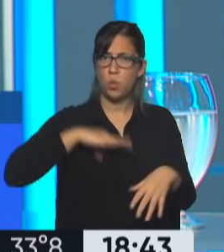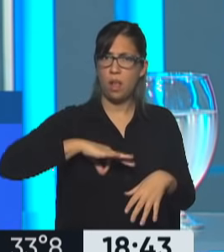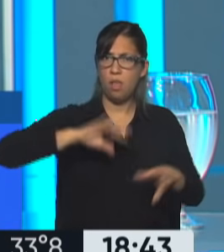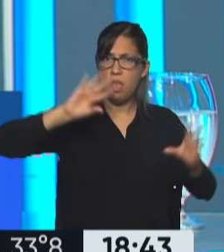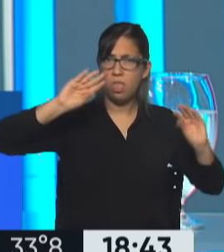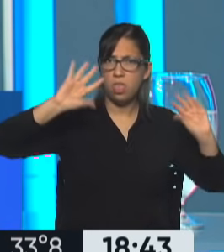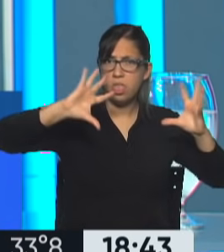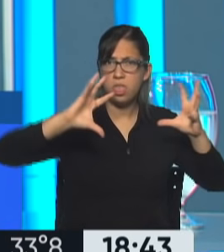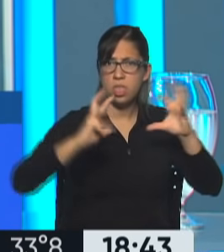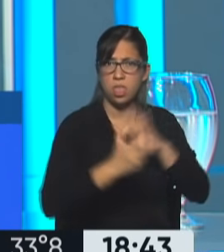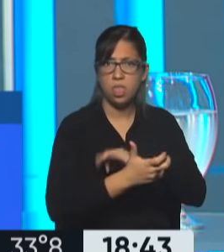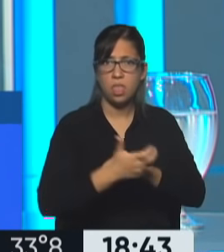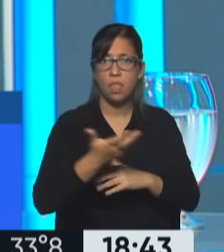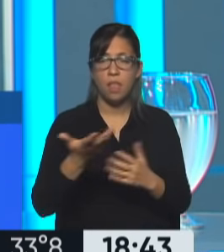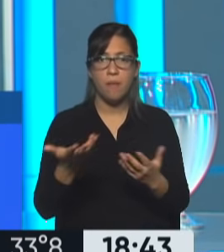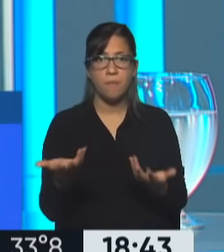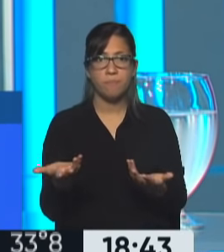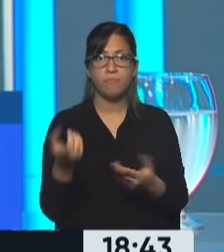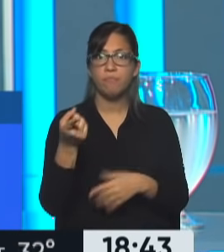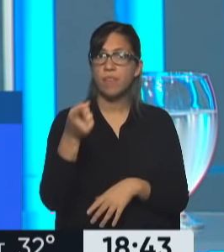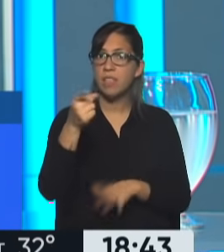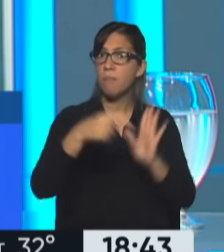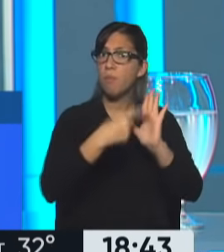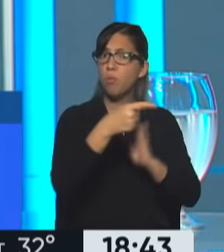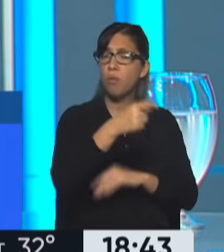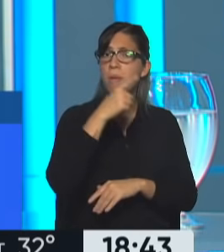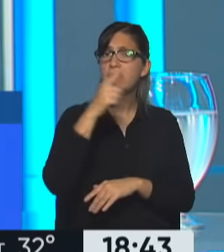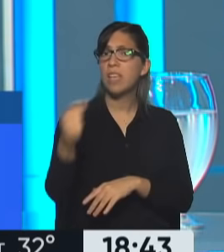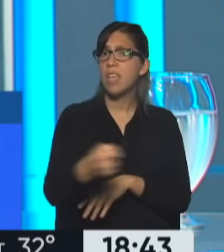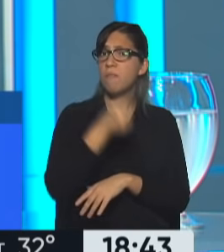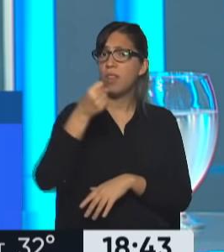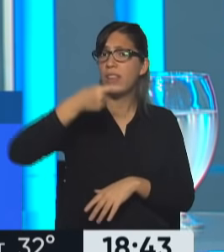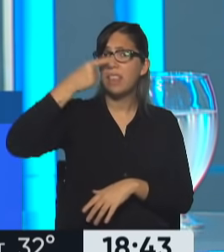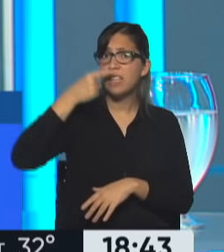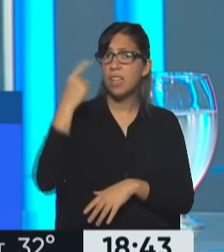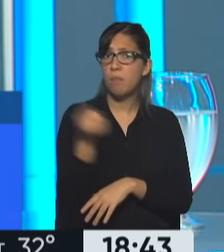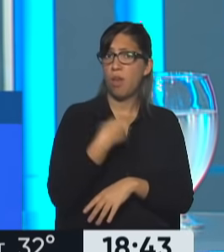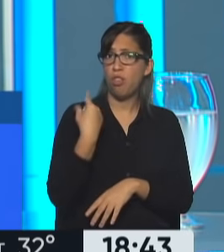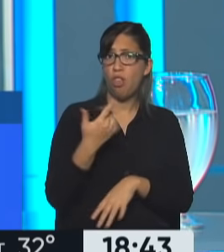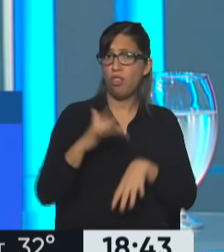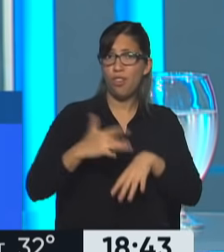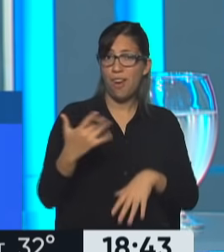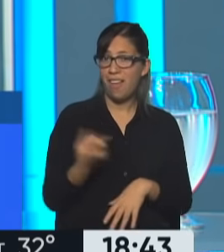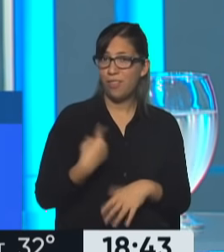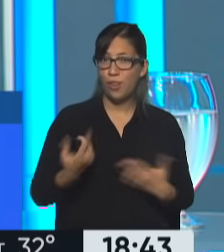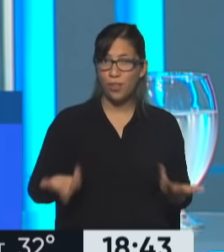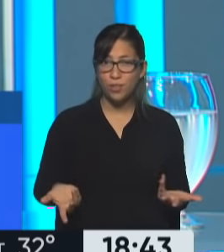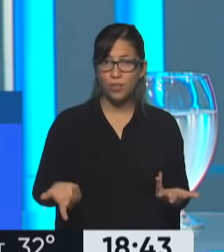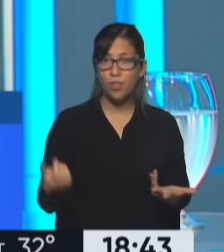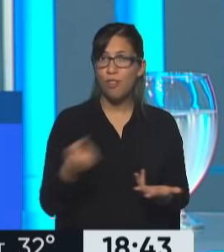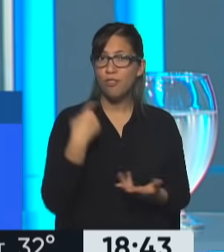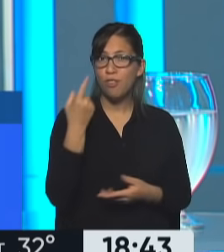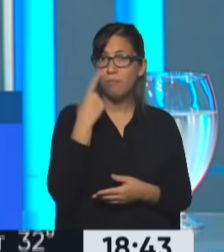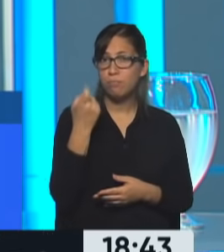tomó al final de la campaña un ítem que para mí era algo interesante porque es algo que sufrimos todos. Más allá, nosotros vemos los números